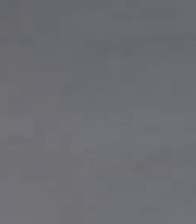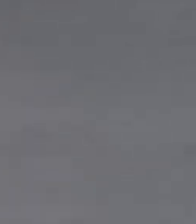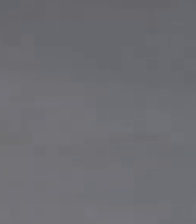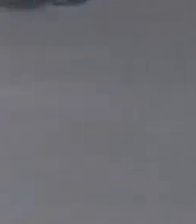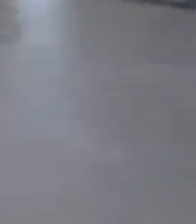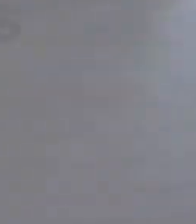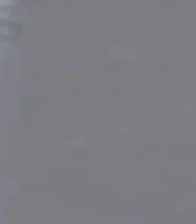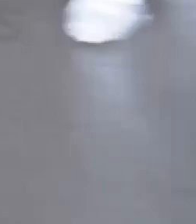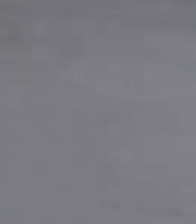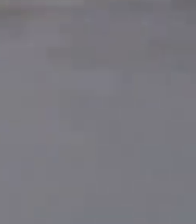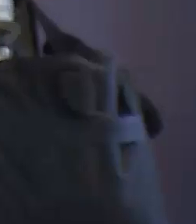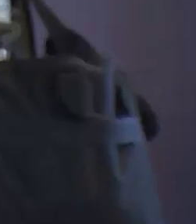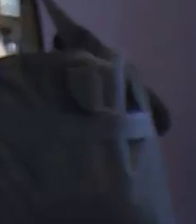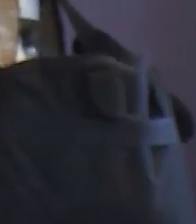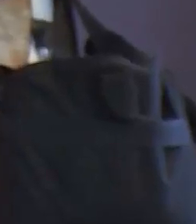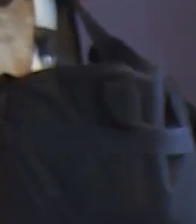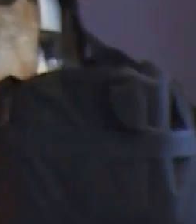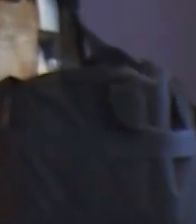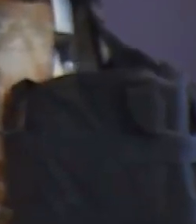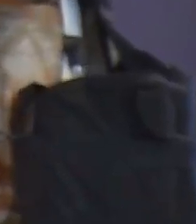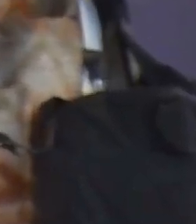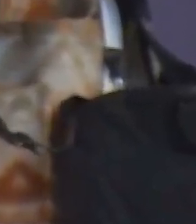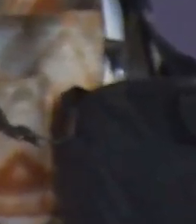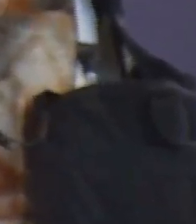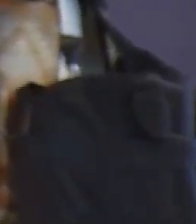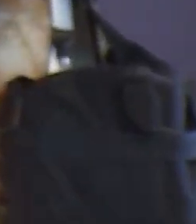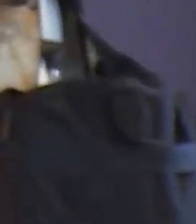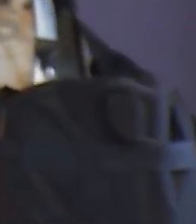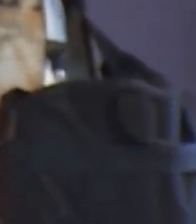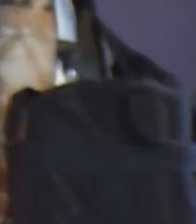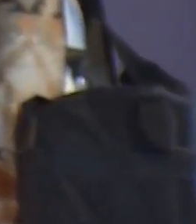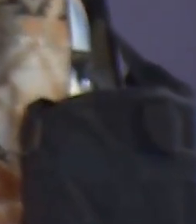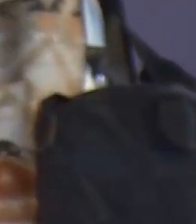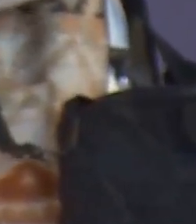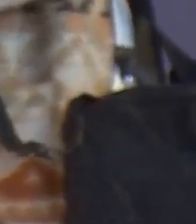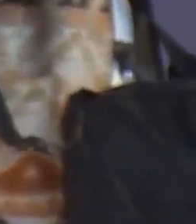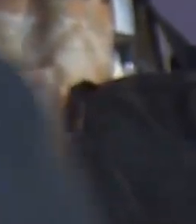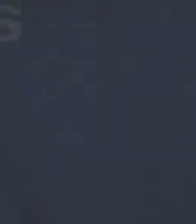otros 10 u 11 días, ya que esto, según sus palabras, solo acaba de empezar.